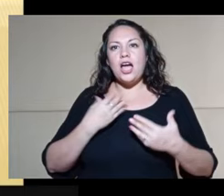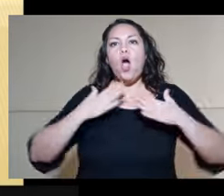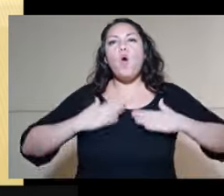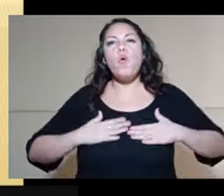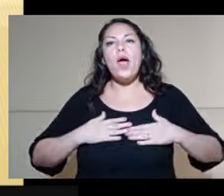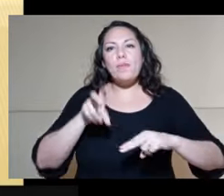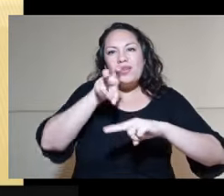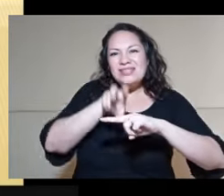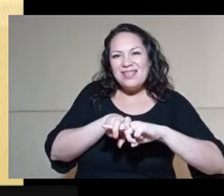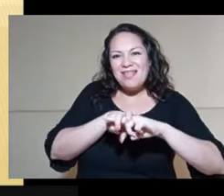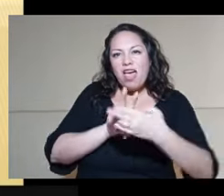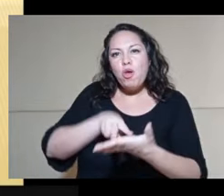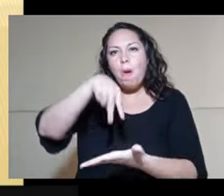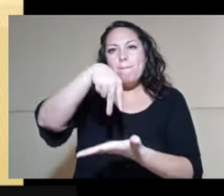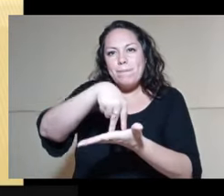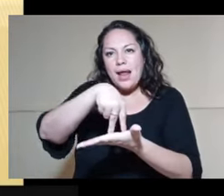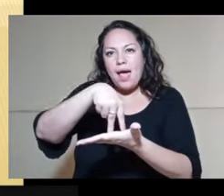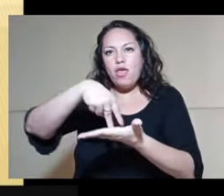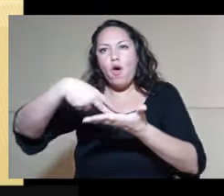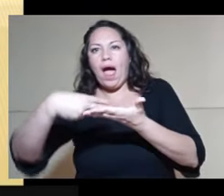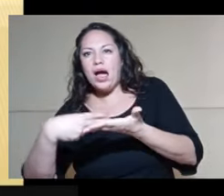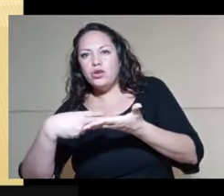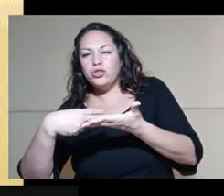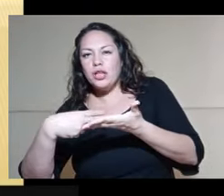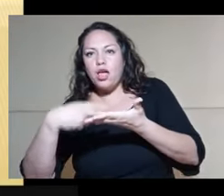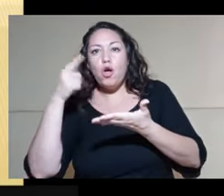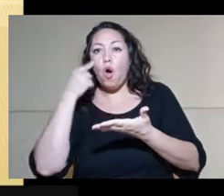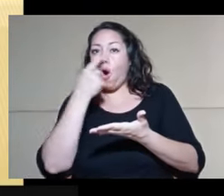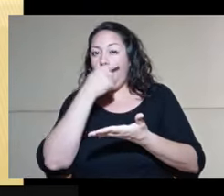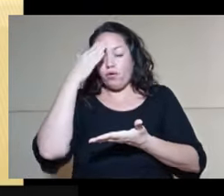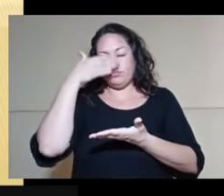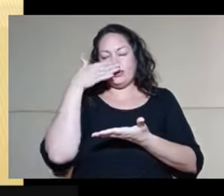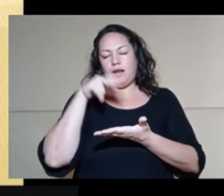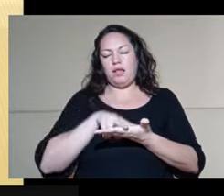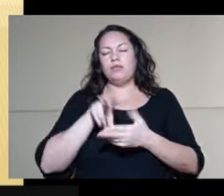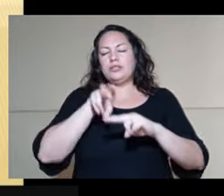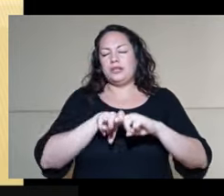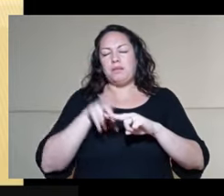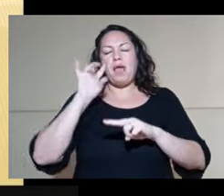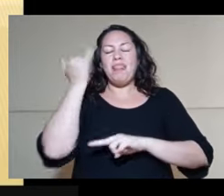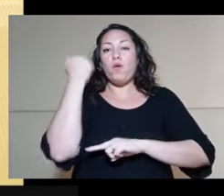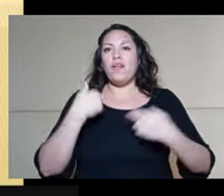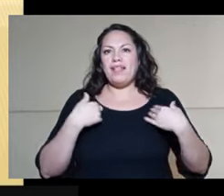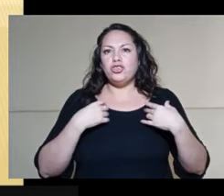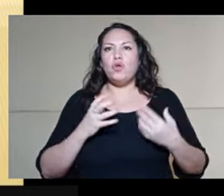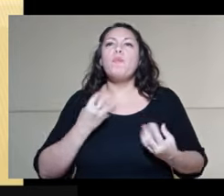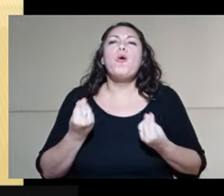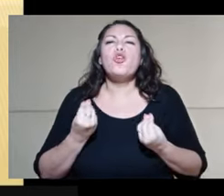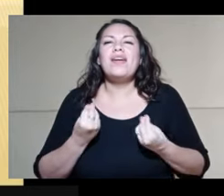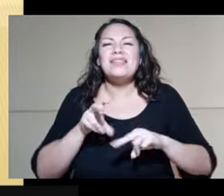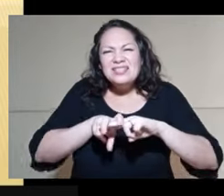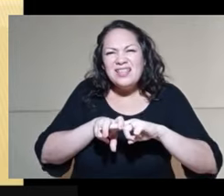parados, apoyando la espalda. No hace falta tener los ojos abiertos para saber cómo está nuestro cuerpo, ¿sí? Porque nosotros nos sentamos en una